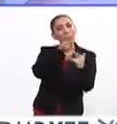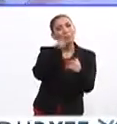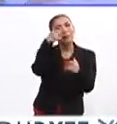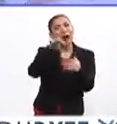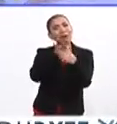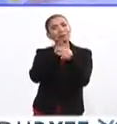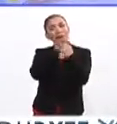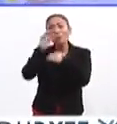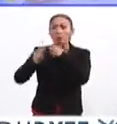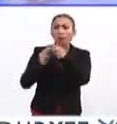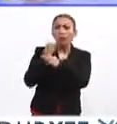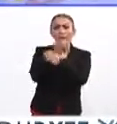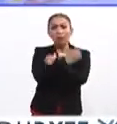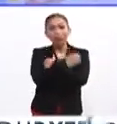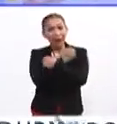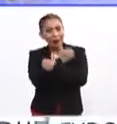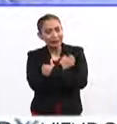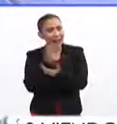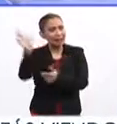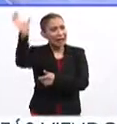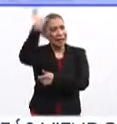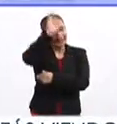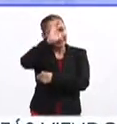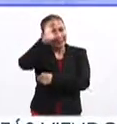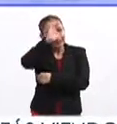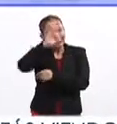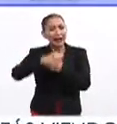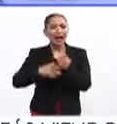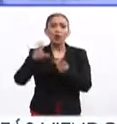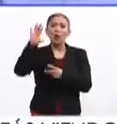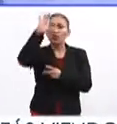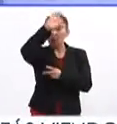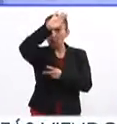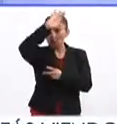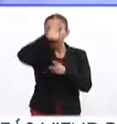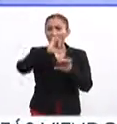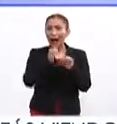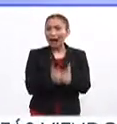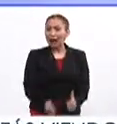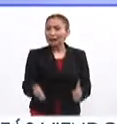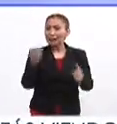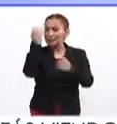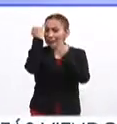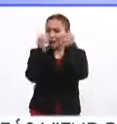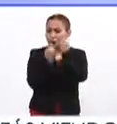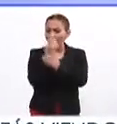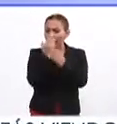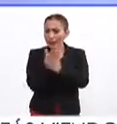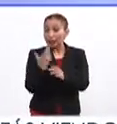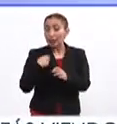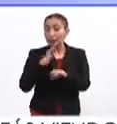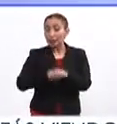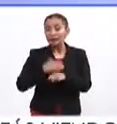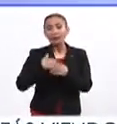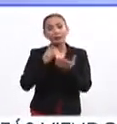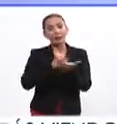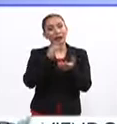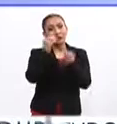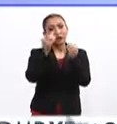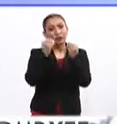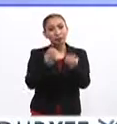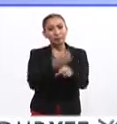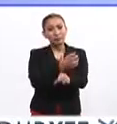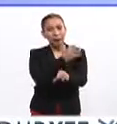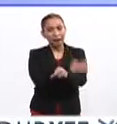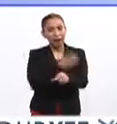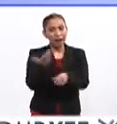para conectarlos con el mundo de la educación, de la ciencia, de la cultura, del arte, de la innovación y de mucho más. También agradecemos muchísimo que esté